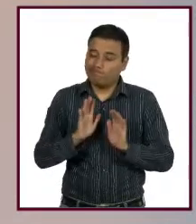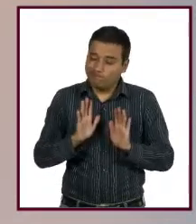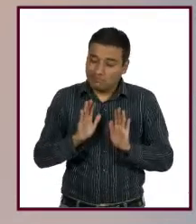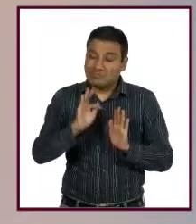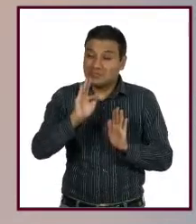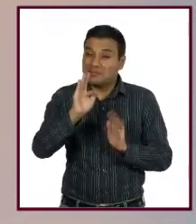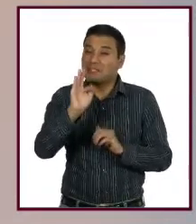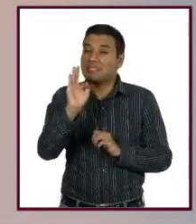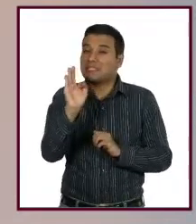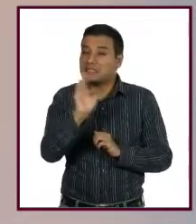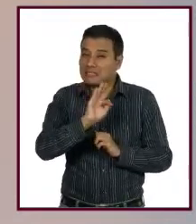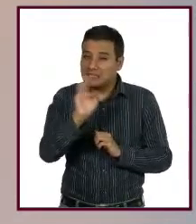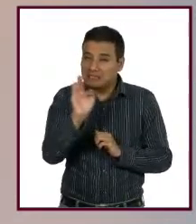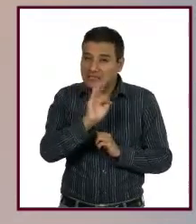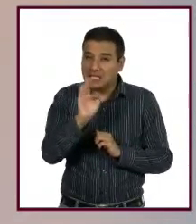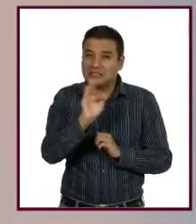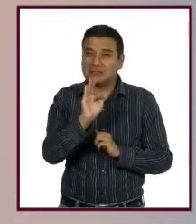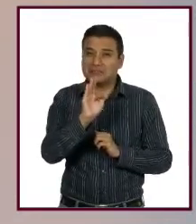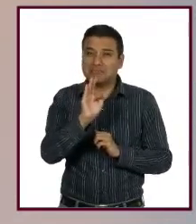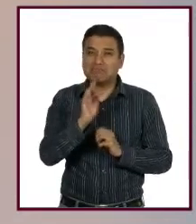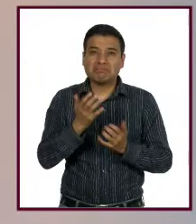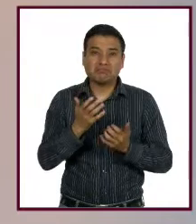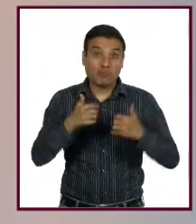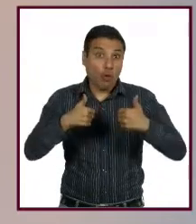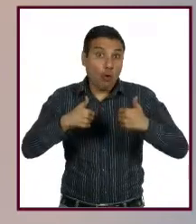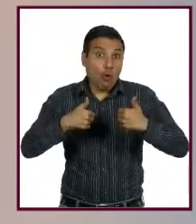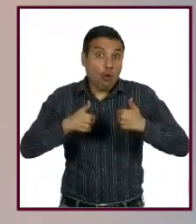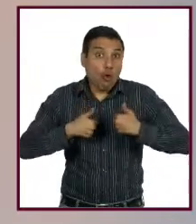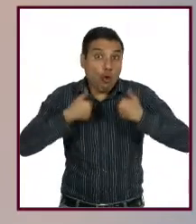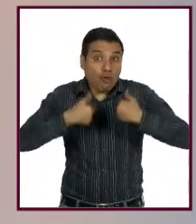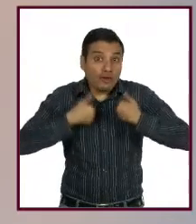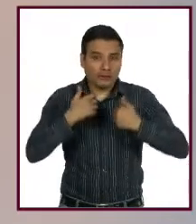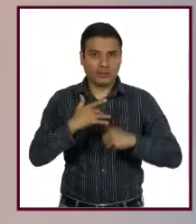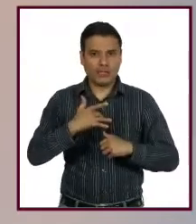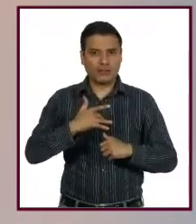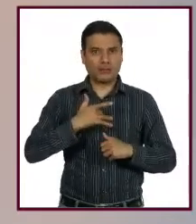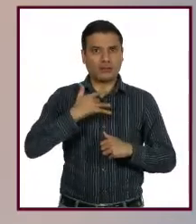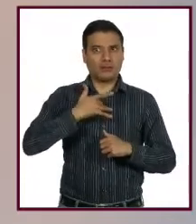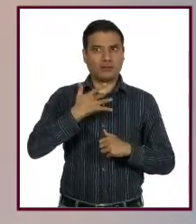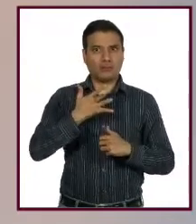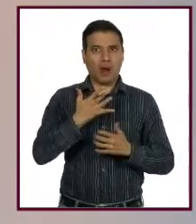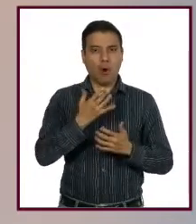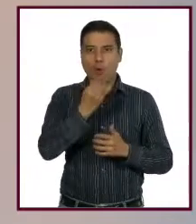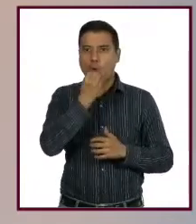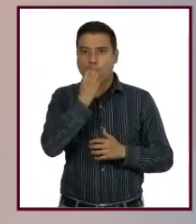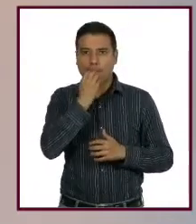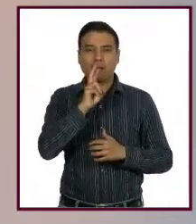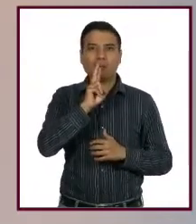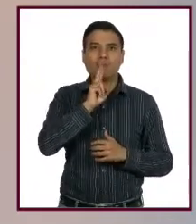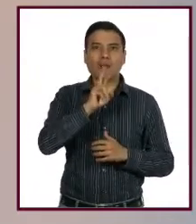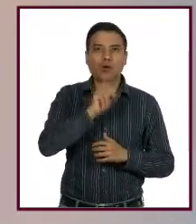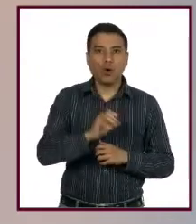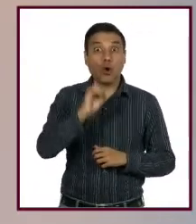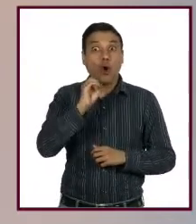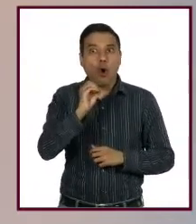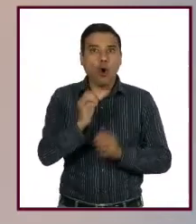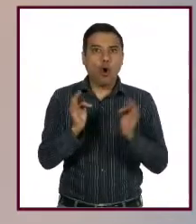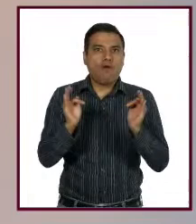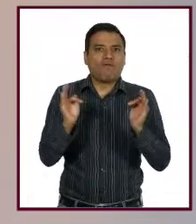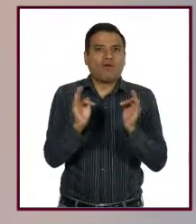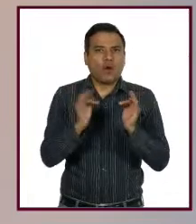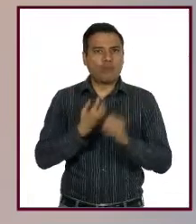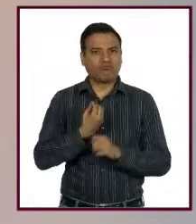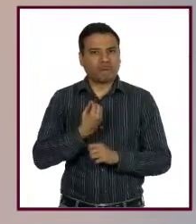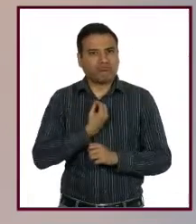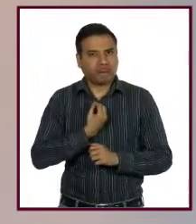pudieran llegar a tener cierta mejoría sobre el apetito, sobre el frío, sobre el